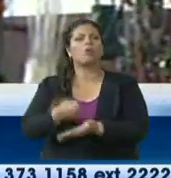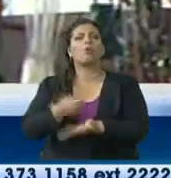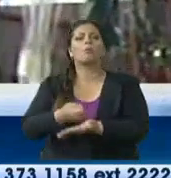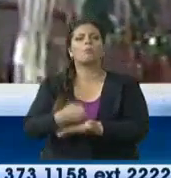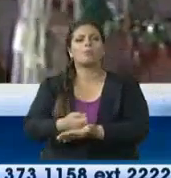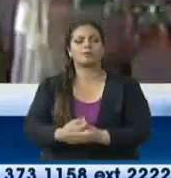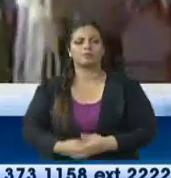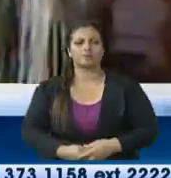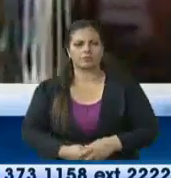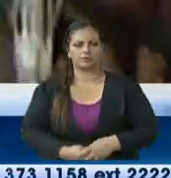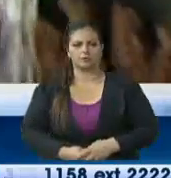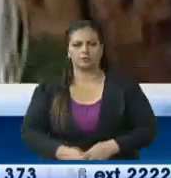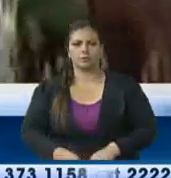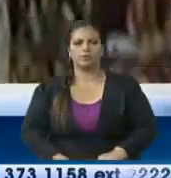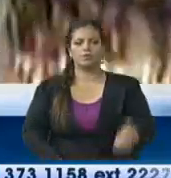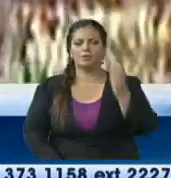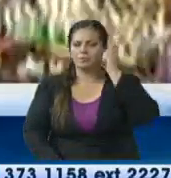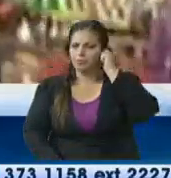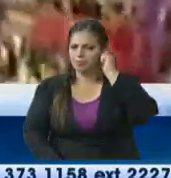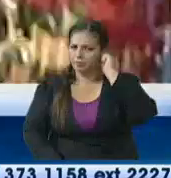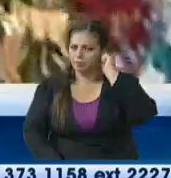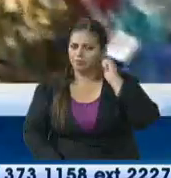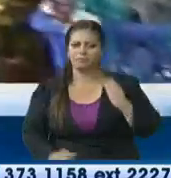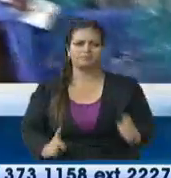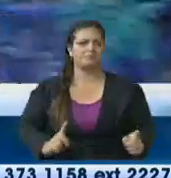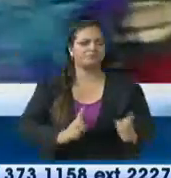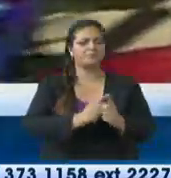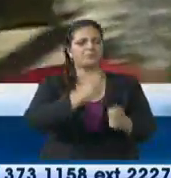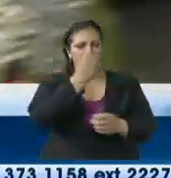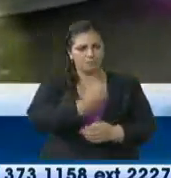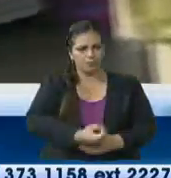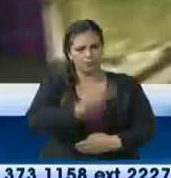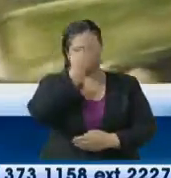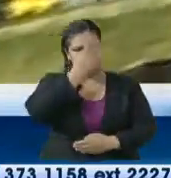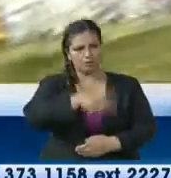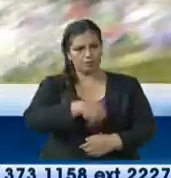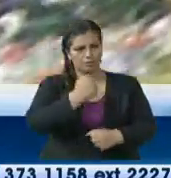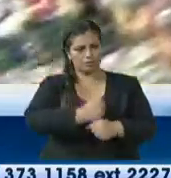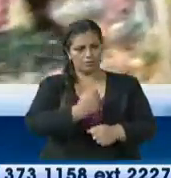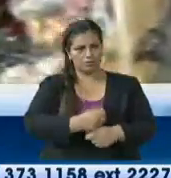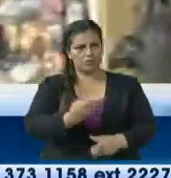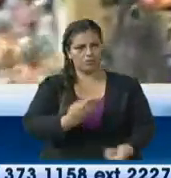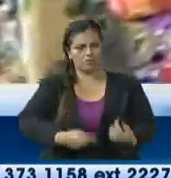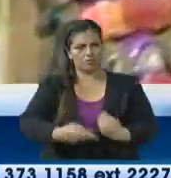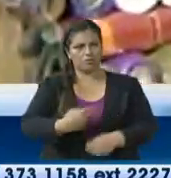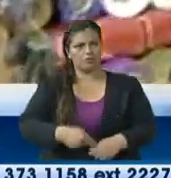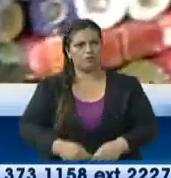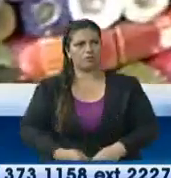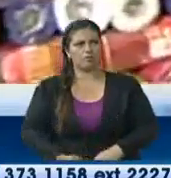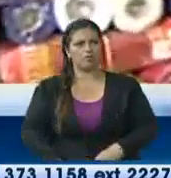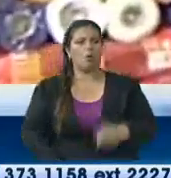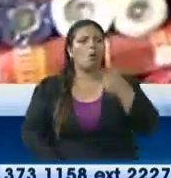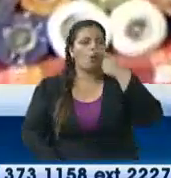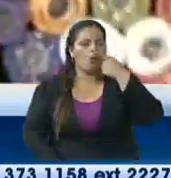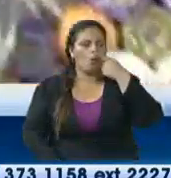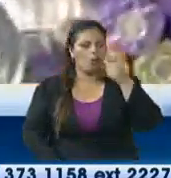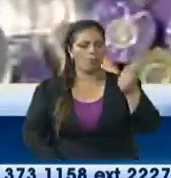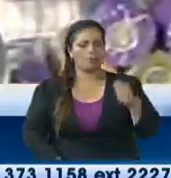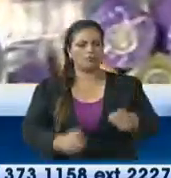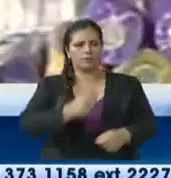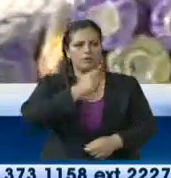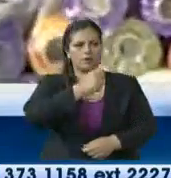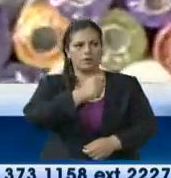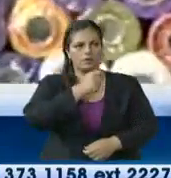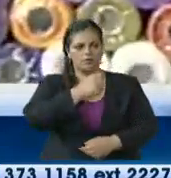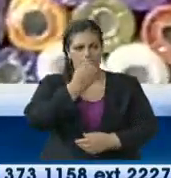les está yendo? Sé que es primer año que ustedes han salido acá, pero tienen expectativas ustedes, ¿no? Sí, tenemos mucha expectativa aquí. Primer año que